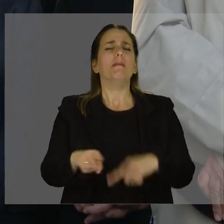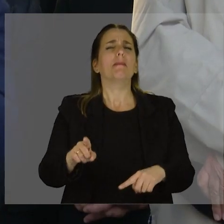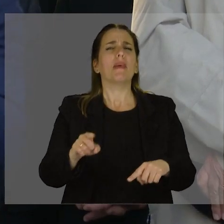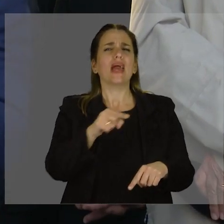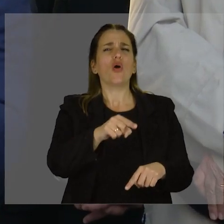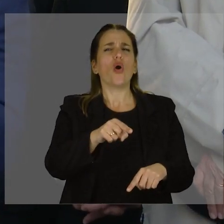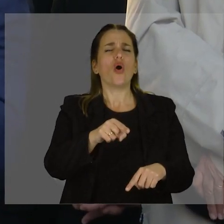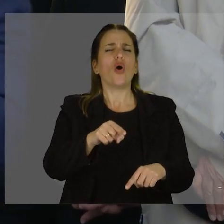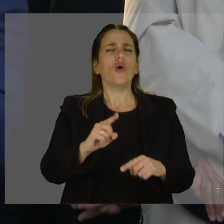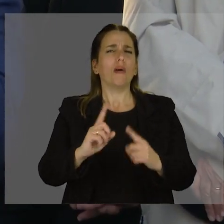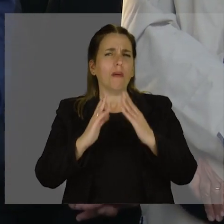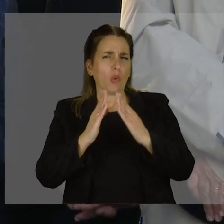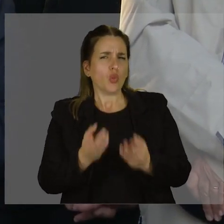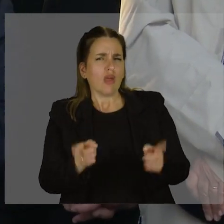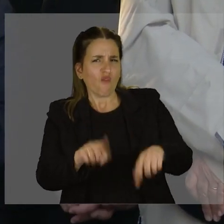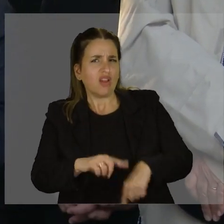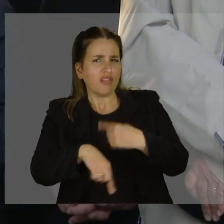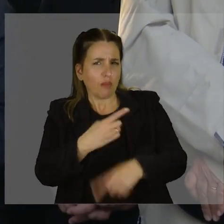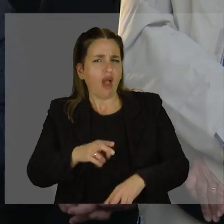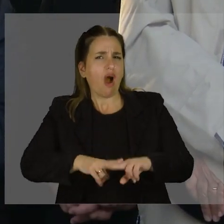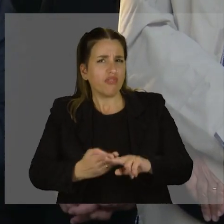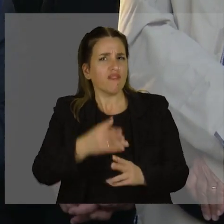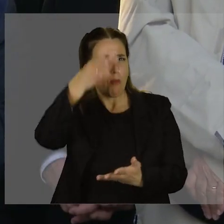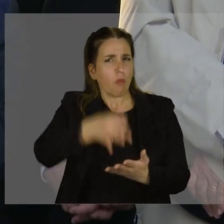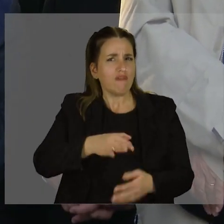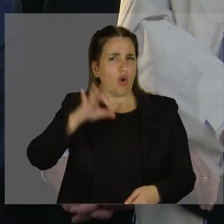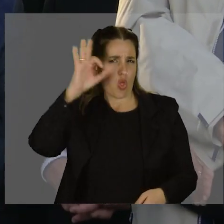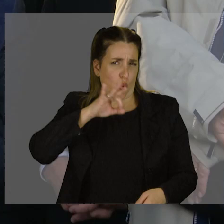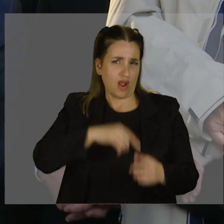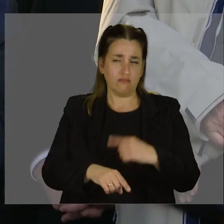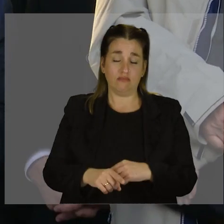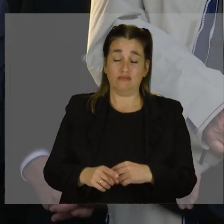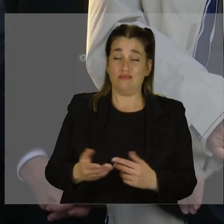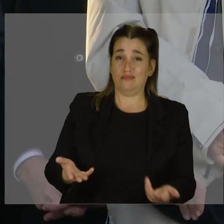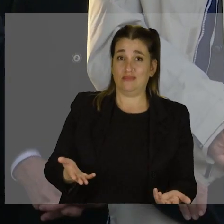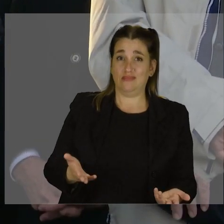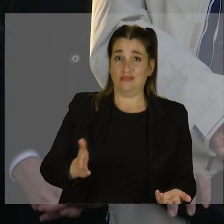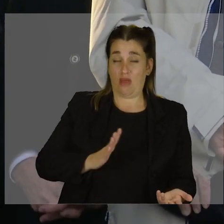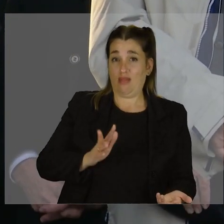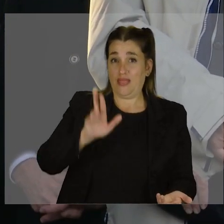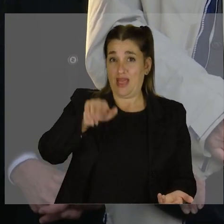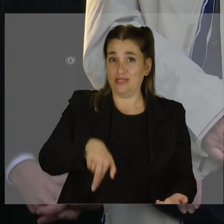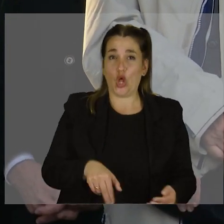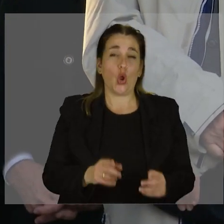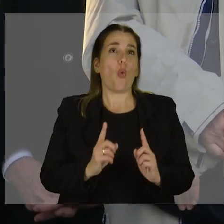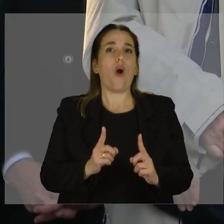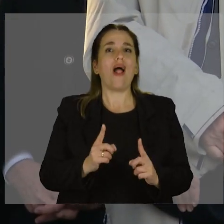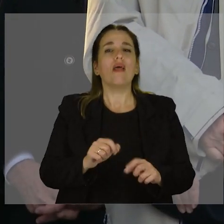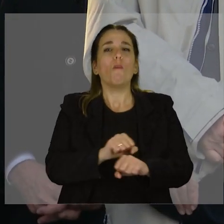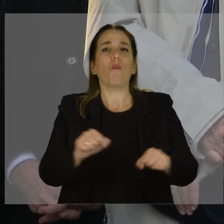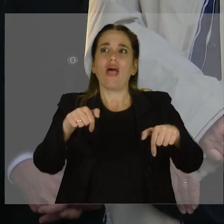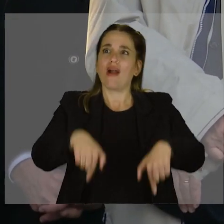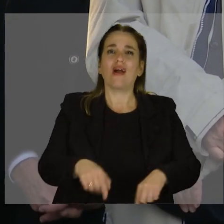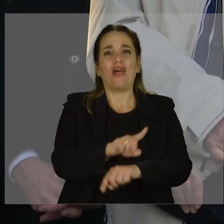lindo. Ahora, ¿usted va a volver a Blanquillo? Y la persona tenía razón. Es lo mismo